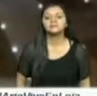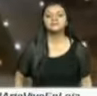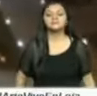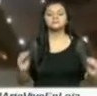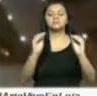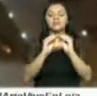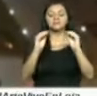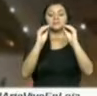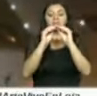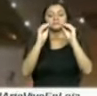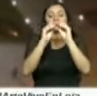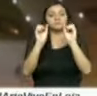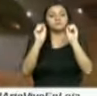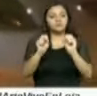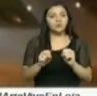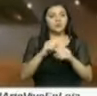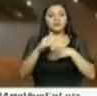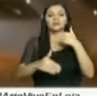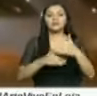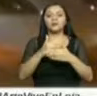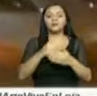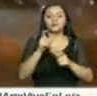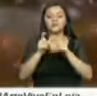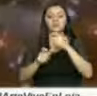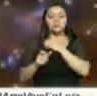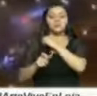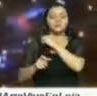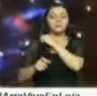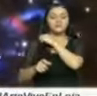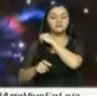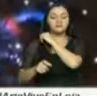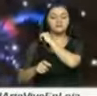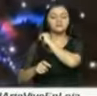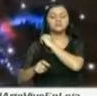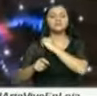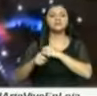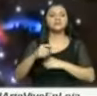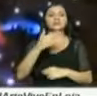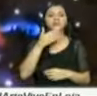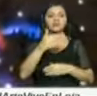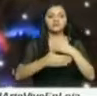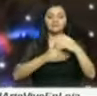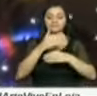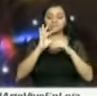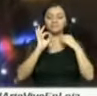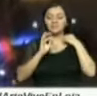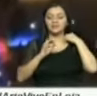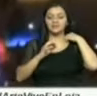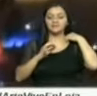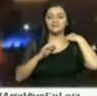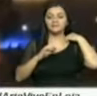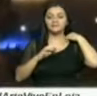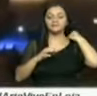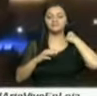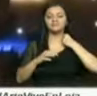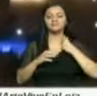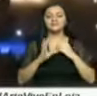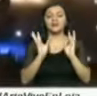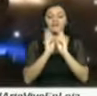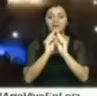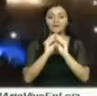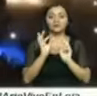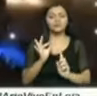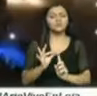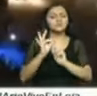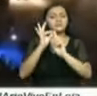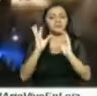Hay muchísimas posibilidades para que usted esté allí acompañando a lo que es esta